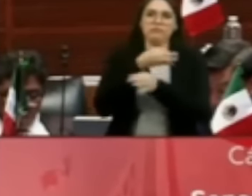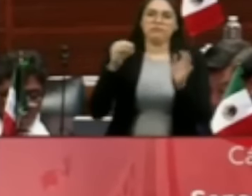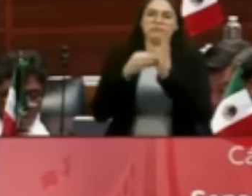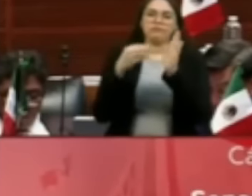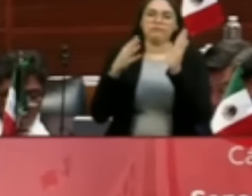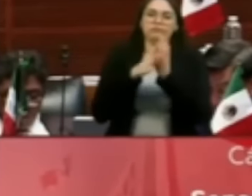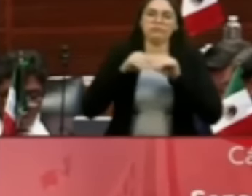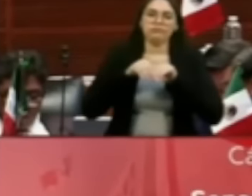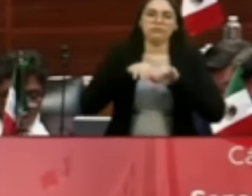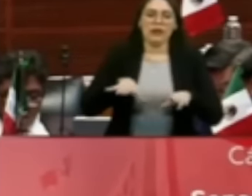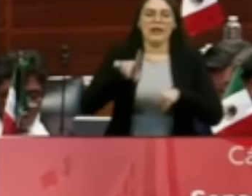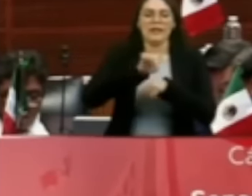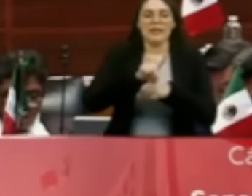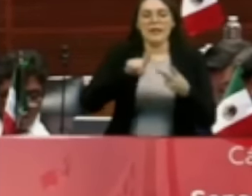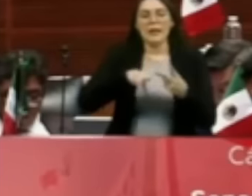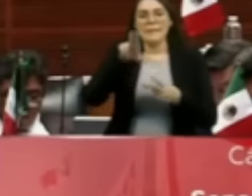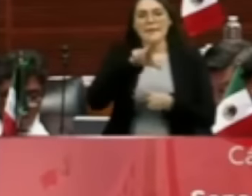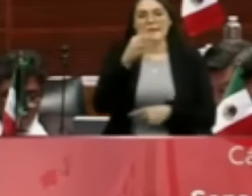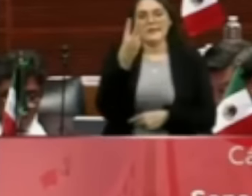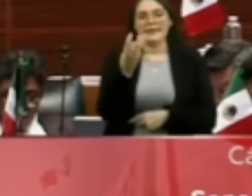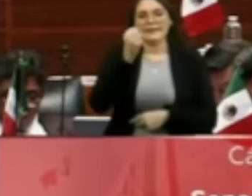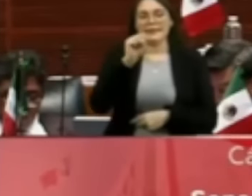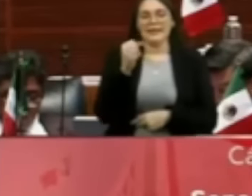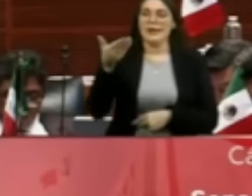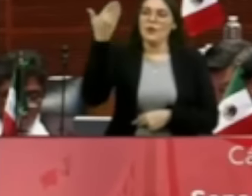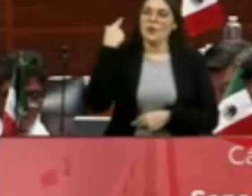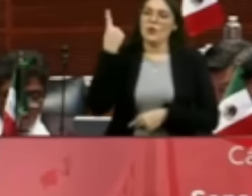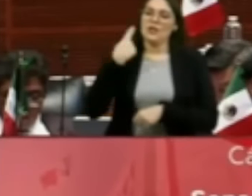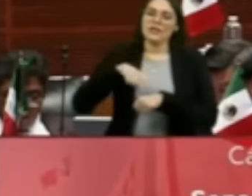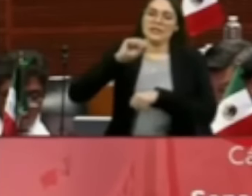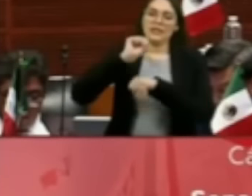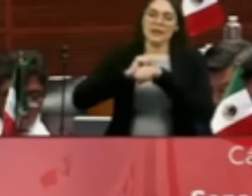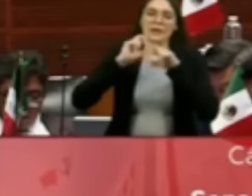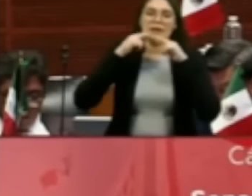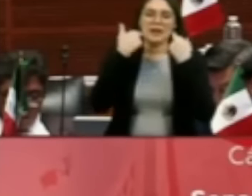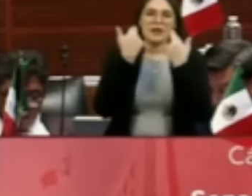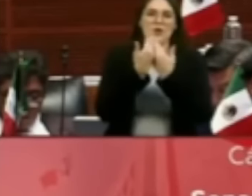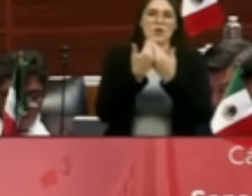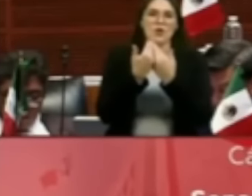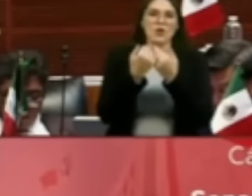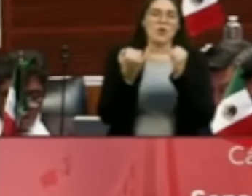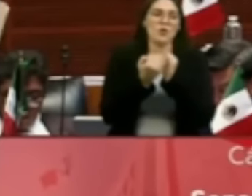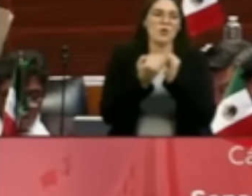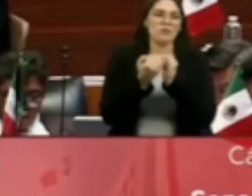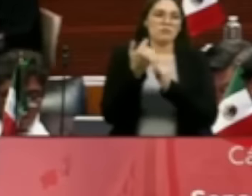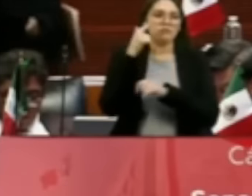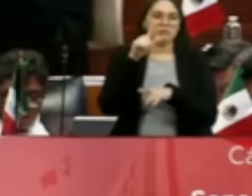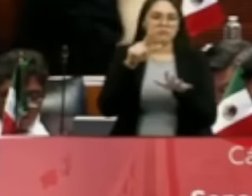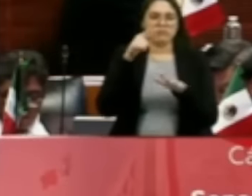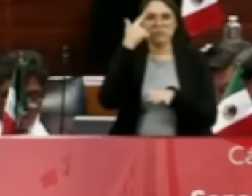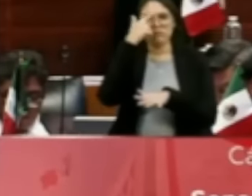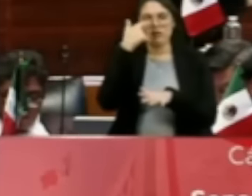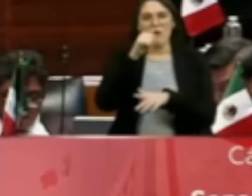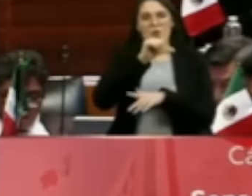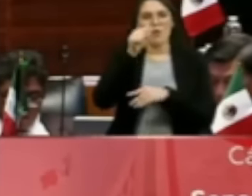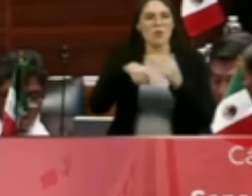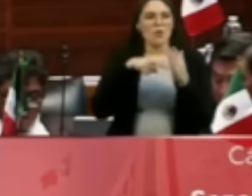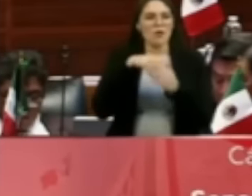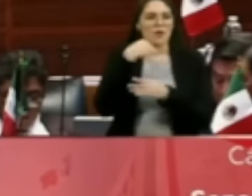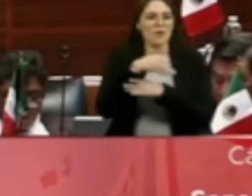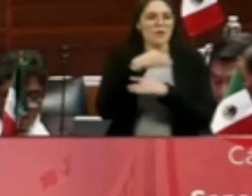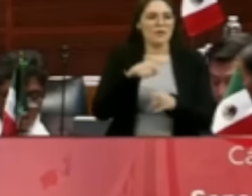el martes 3 de septiembre, precisamente hace una semana, en una sesión ordinaria maratónica de 17 horas en sede alterna en la